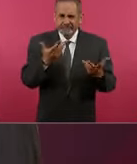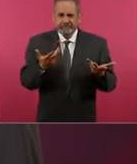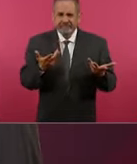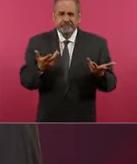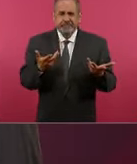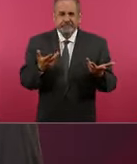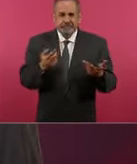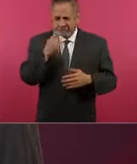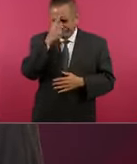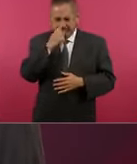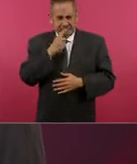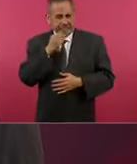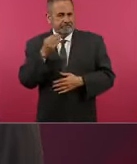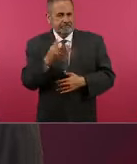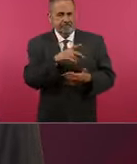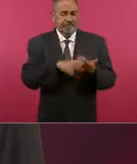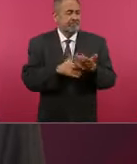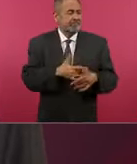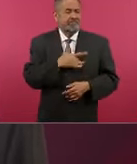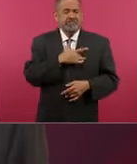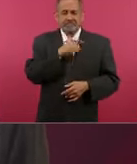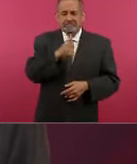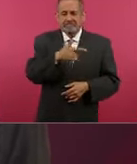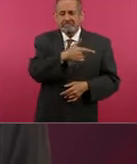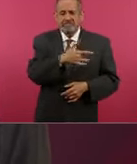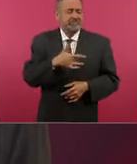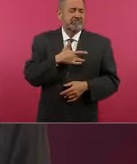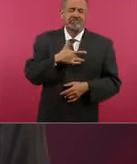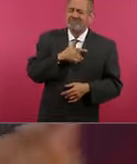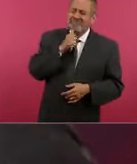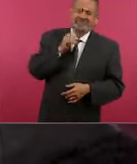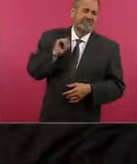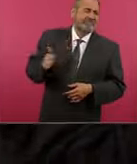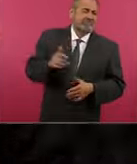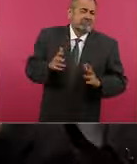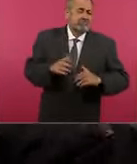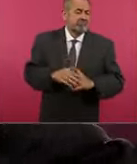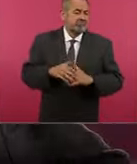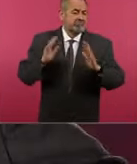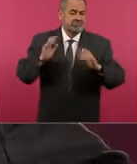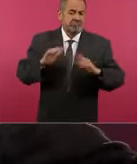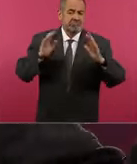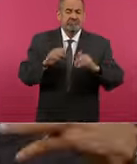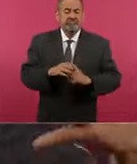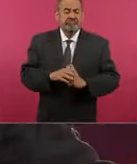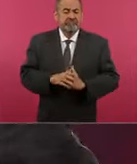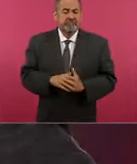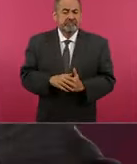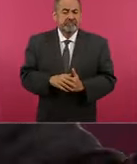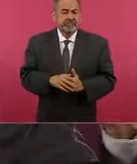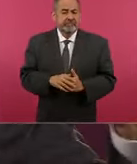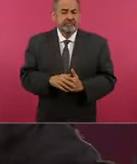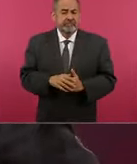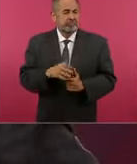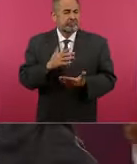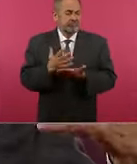y cínico e insensible para decir, yo